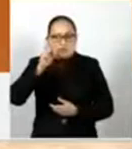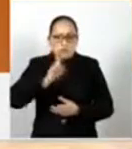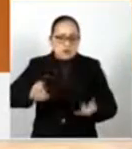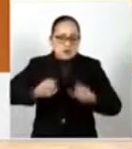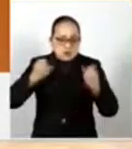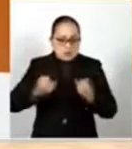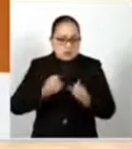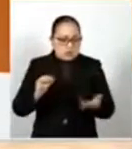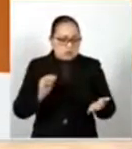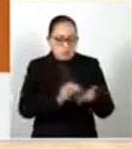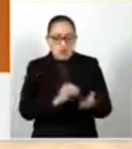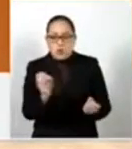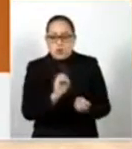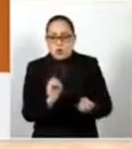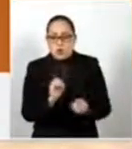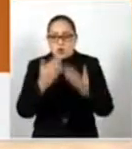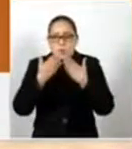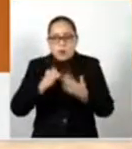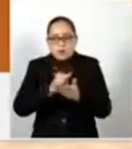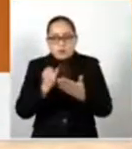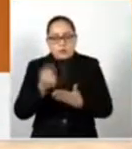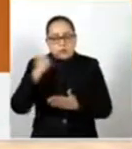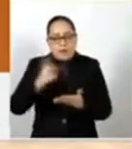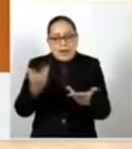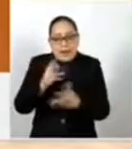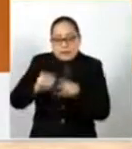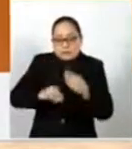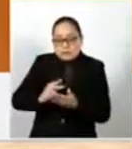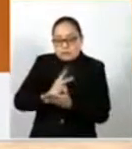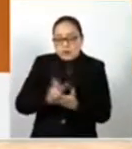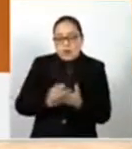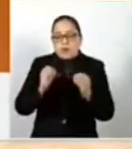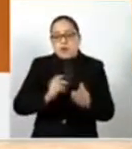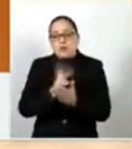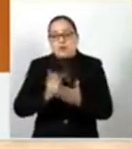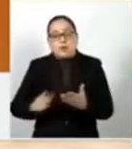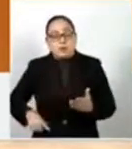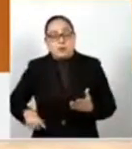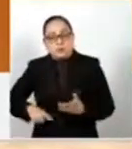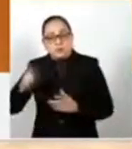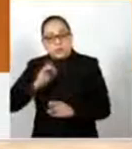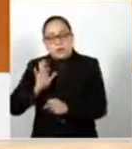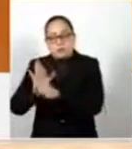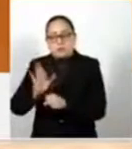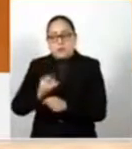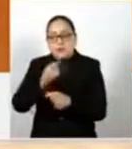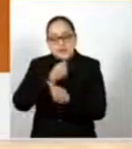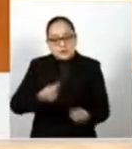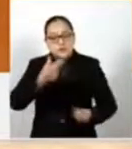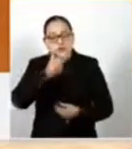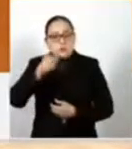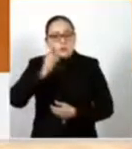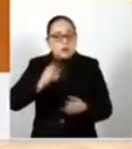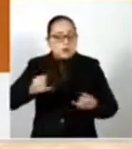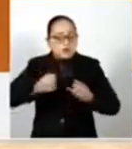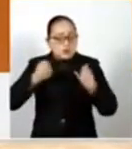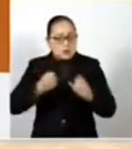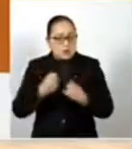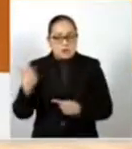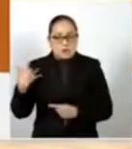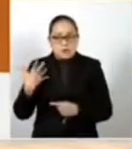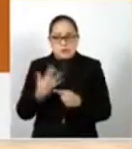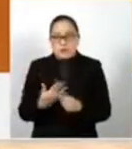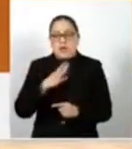migrantes dificulte la creación de programas y políticas diseñadas para protegerles. Solo en las últimas